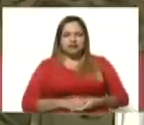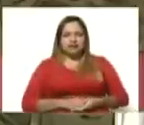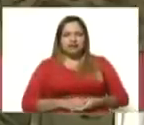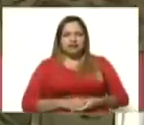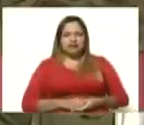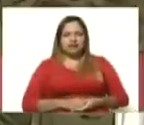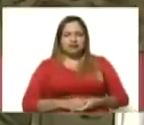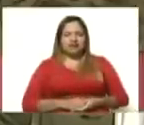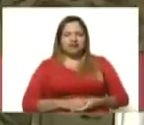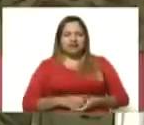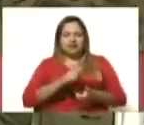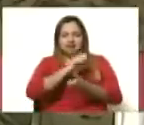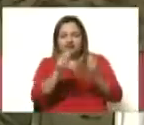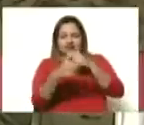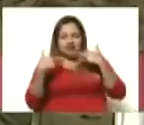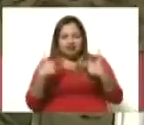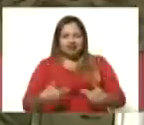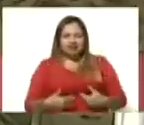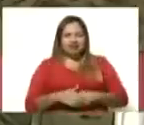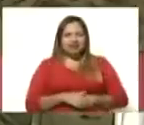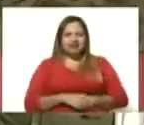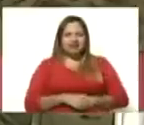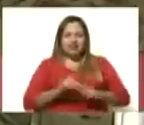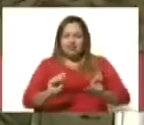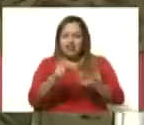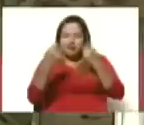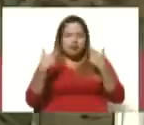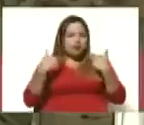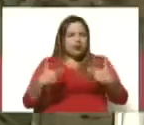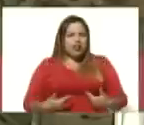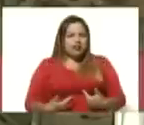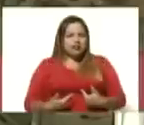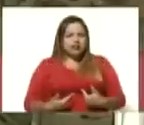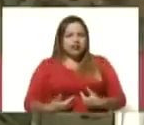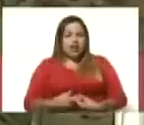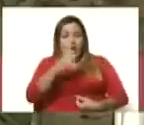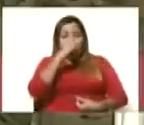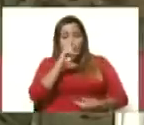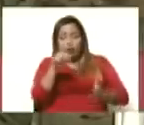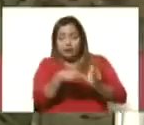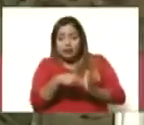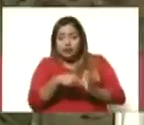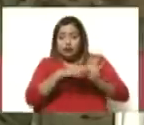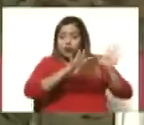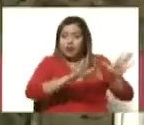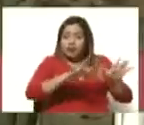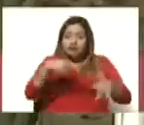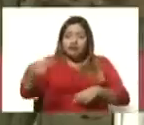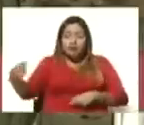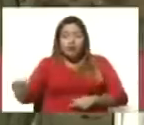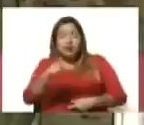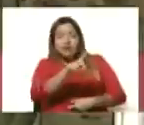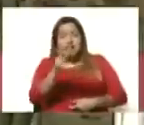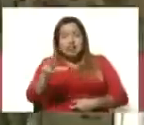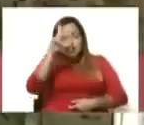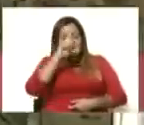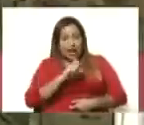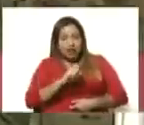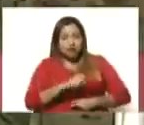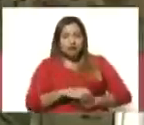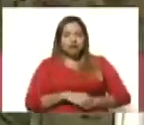Cambiemos la humanidad. Salvemos la humanidad. 2009, 13 años desde